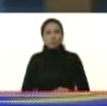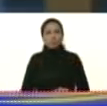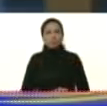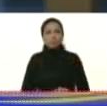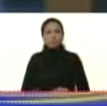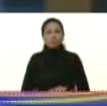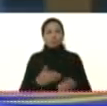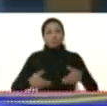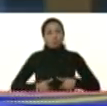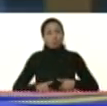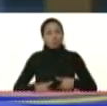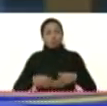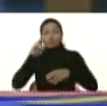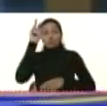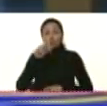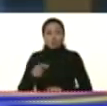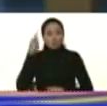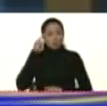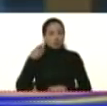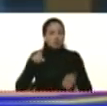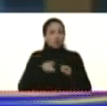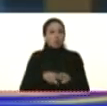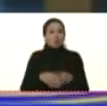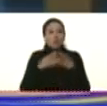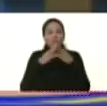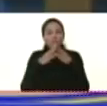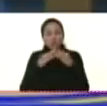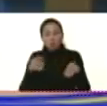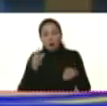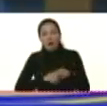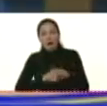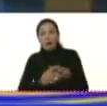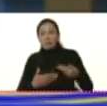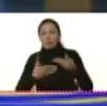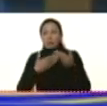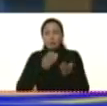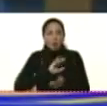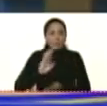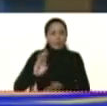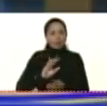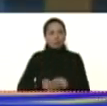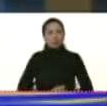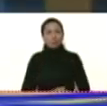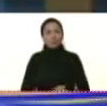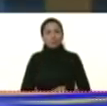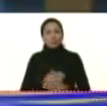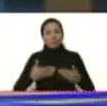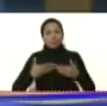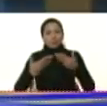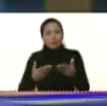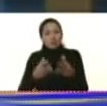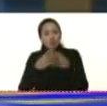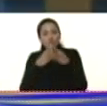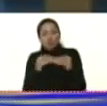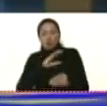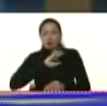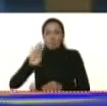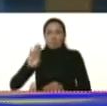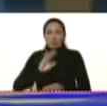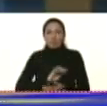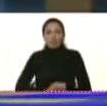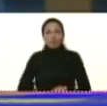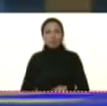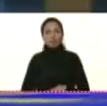y un esfuerzo de todos los días, de todas las horas, entregados a la patria, entregados a la patria.